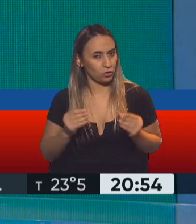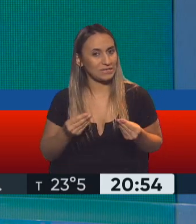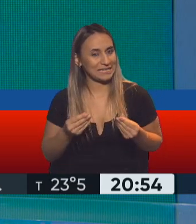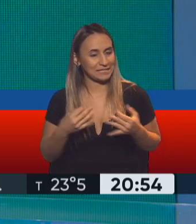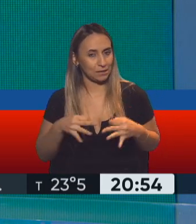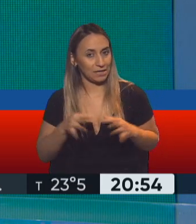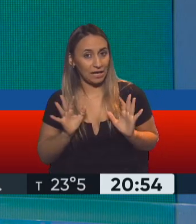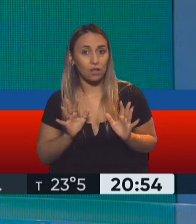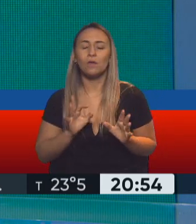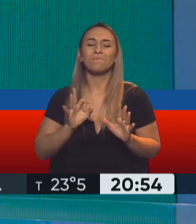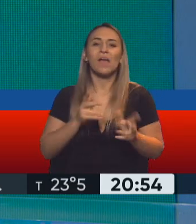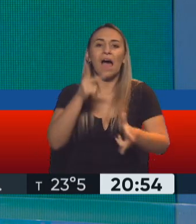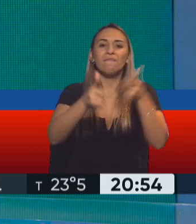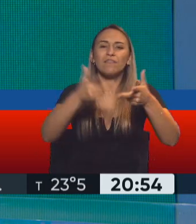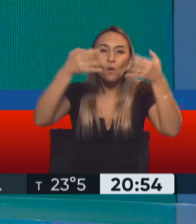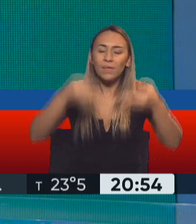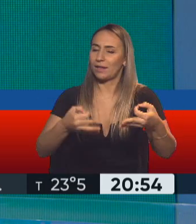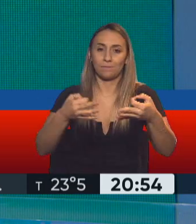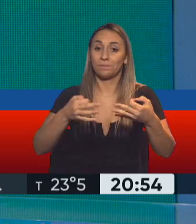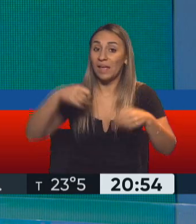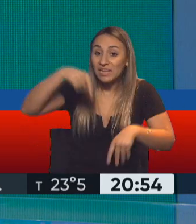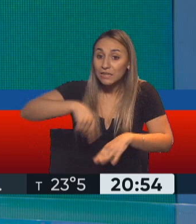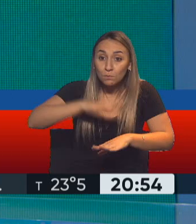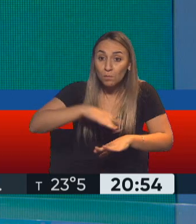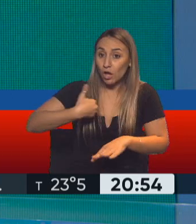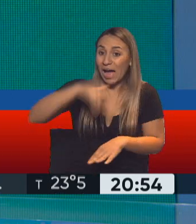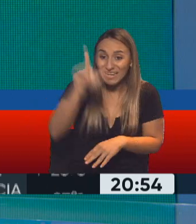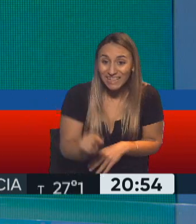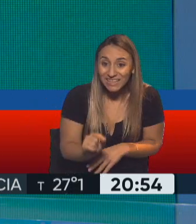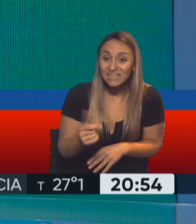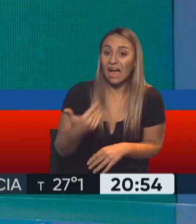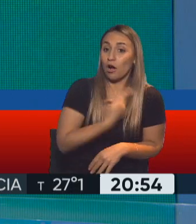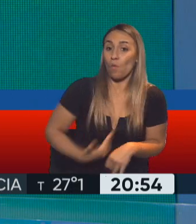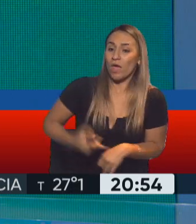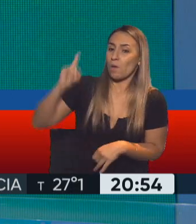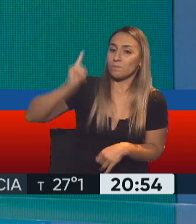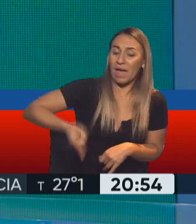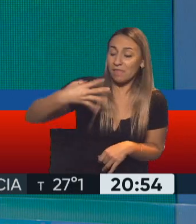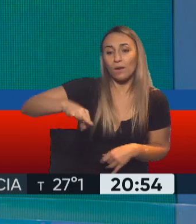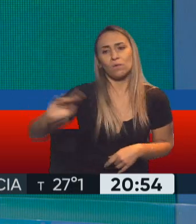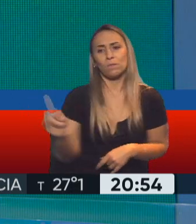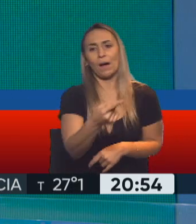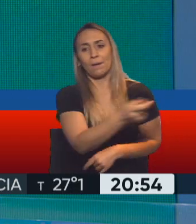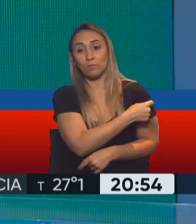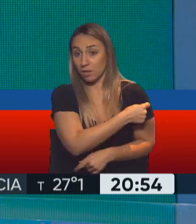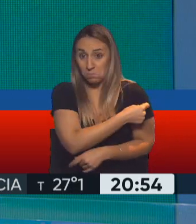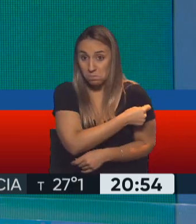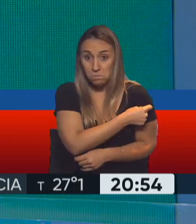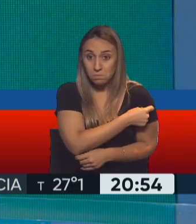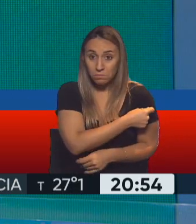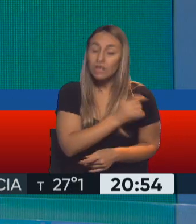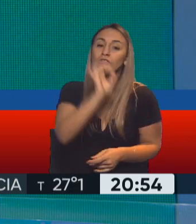con propiedad no se está obligando en este momento en nuestro país a la población a vacunar rublos se les está pidiendo se les está facilitando